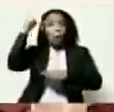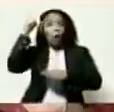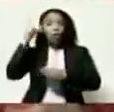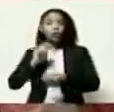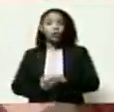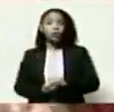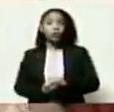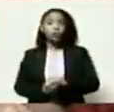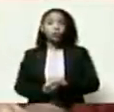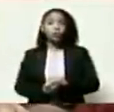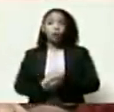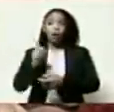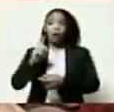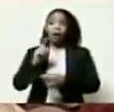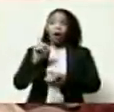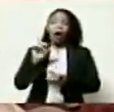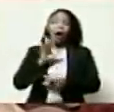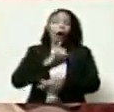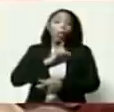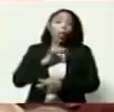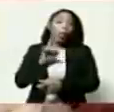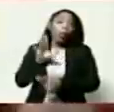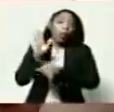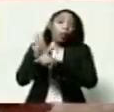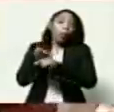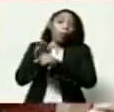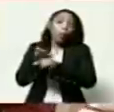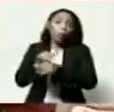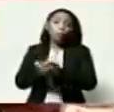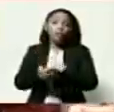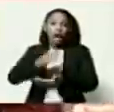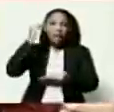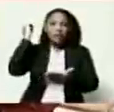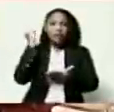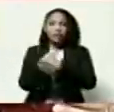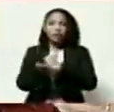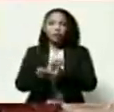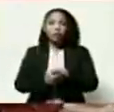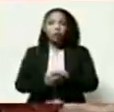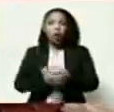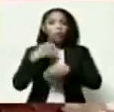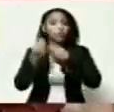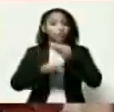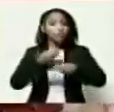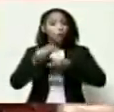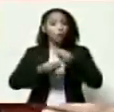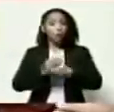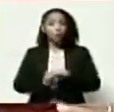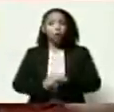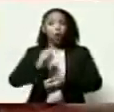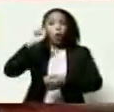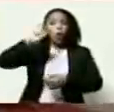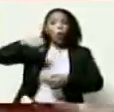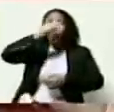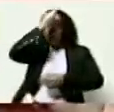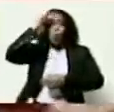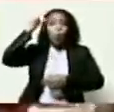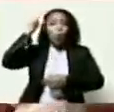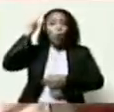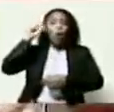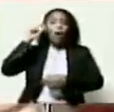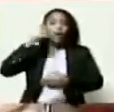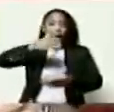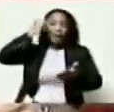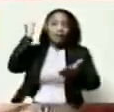en un mártir, un asesino como, como Julio Borges, que asesinó a un